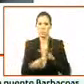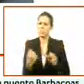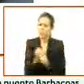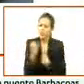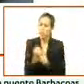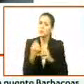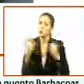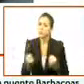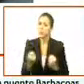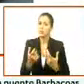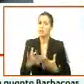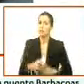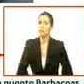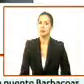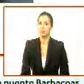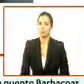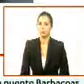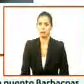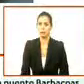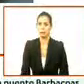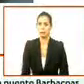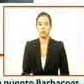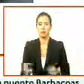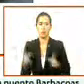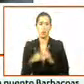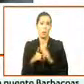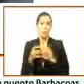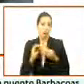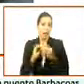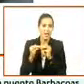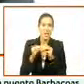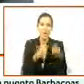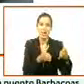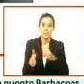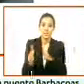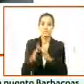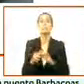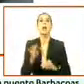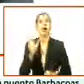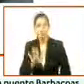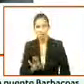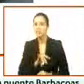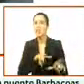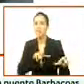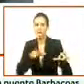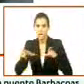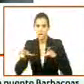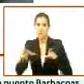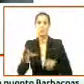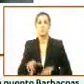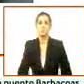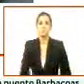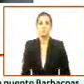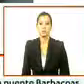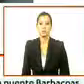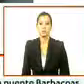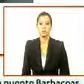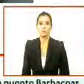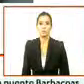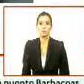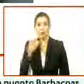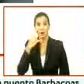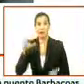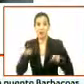muy duro para por lo menos habilitar temporalmente la vía y así ha ocurrido. Había cuenta que la